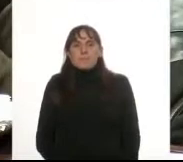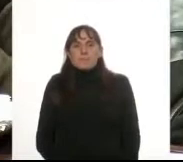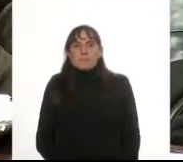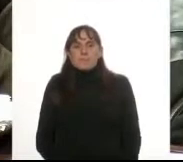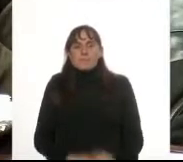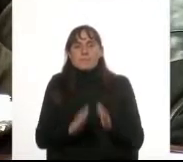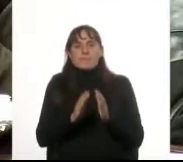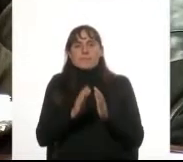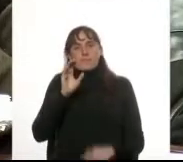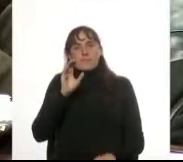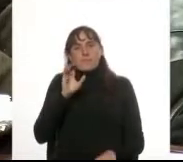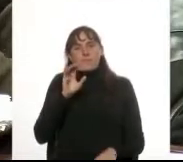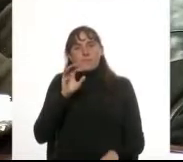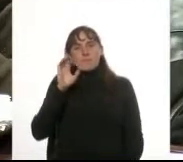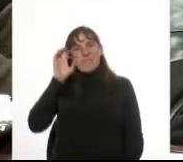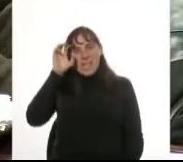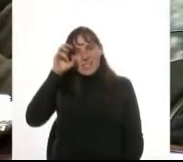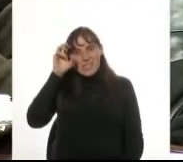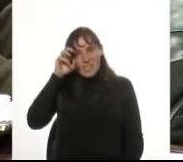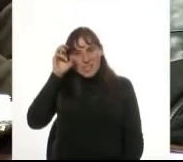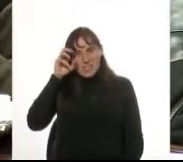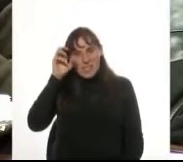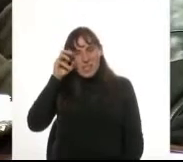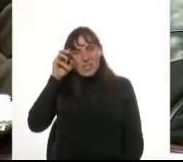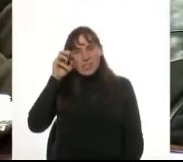Doctor Sanguinetti,